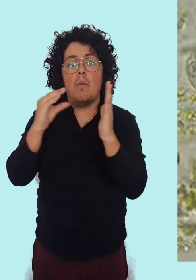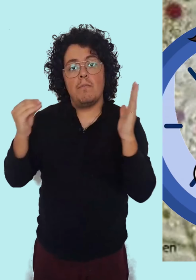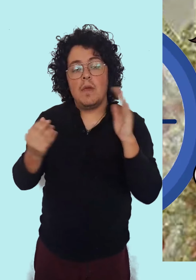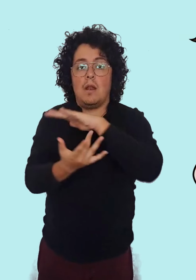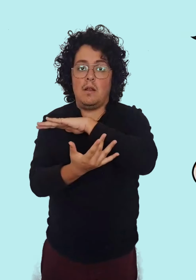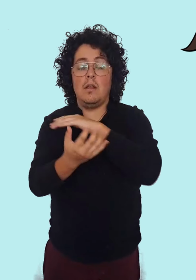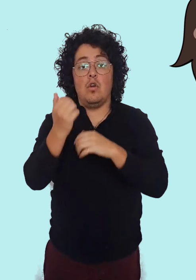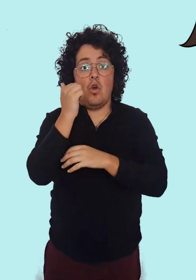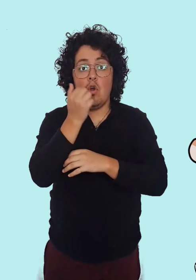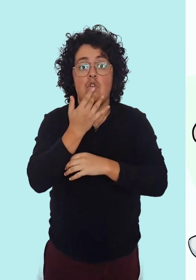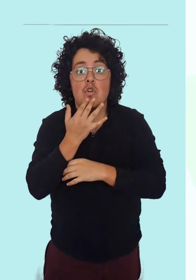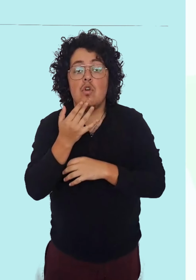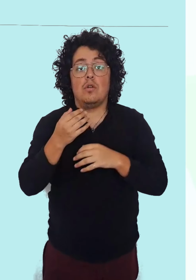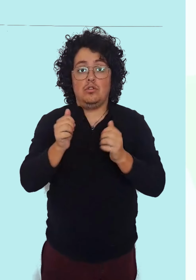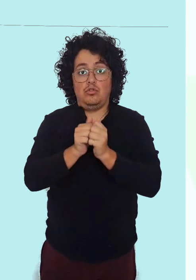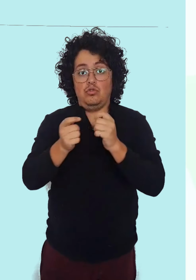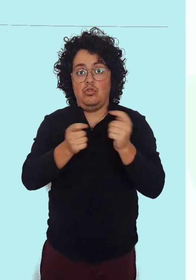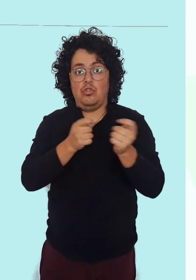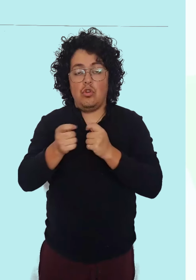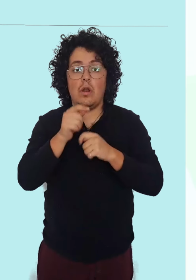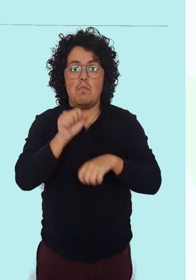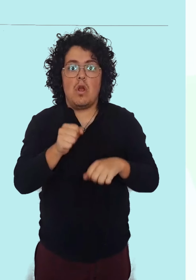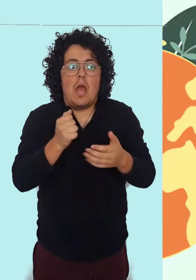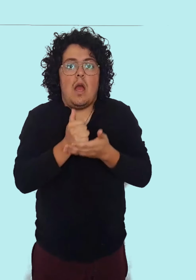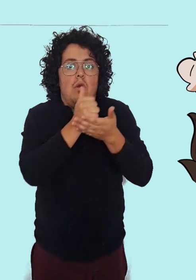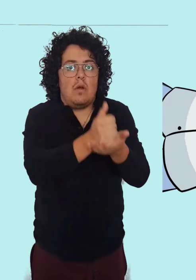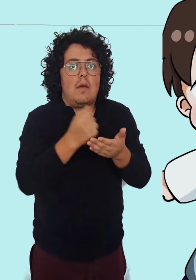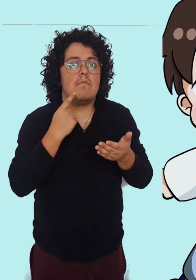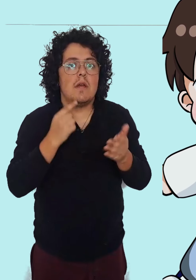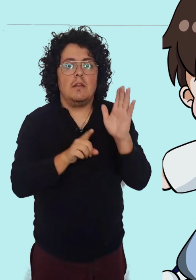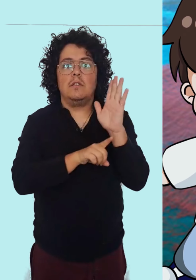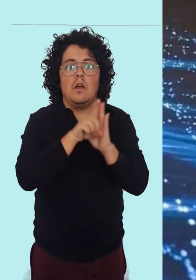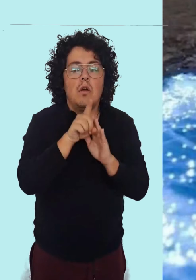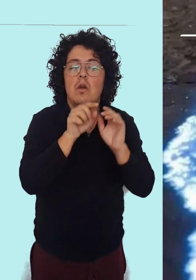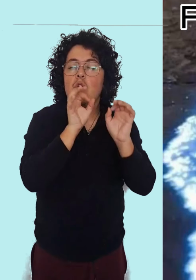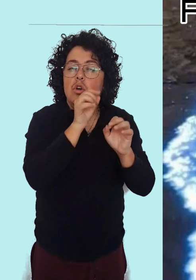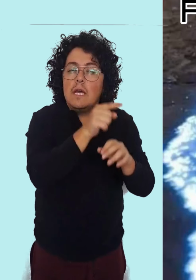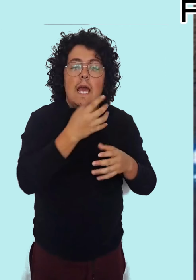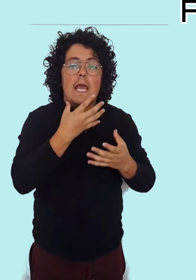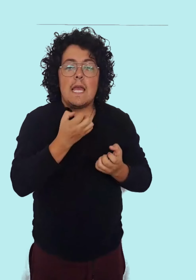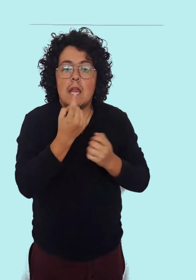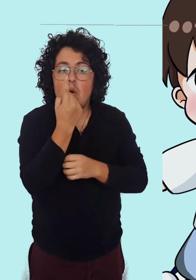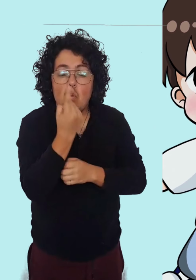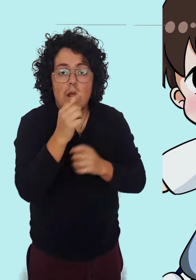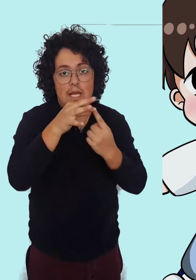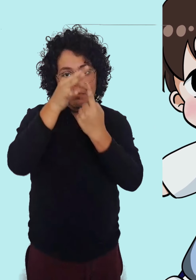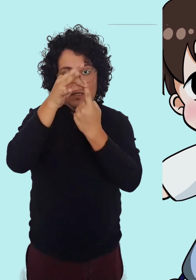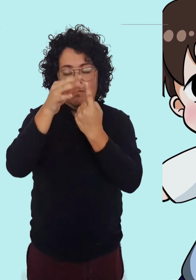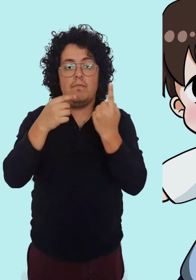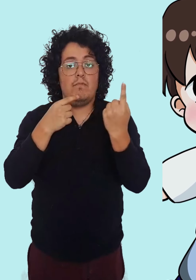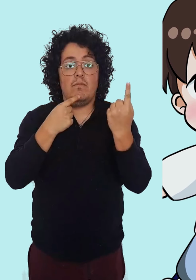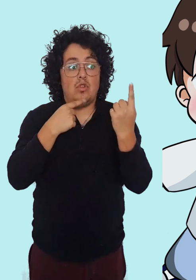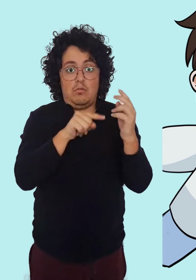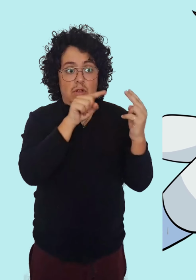del tiempo frente a variaciones ambientales, así como modelar floraciones algales, florescencias, bajo condiciones